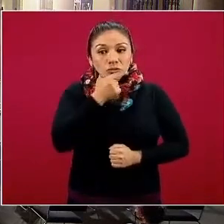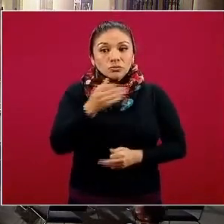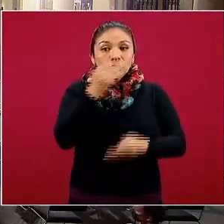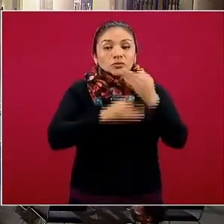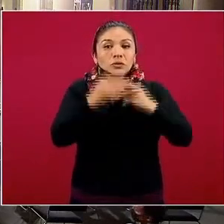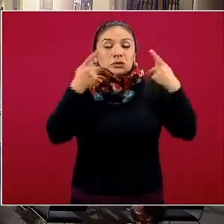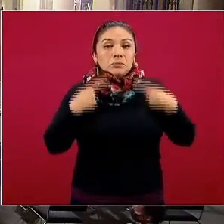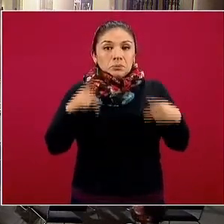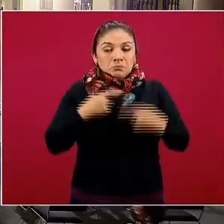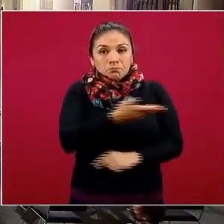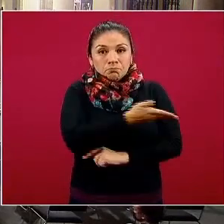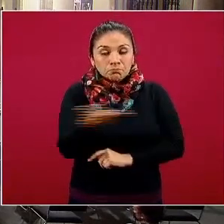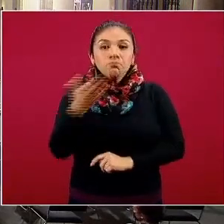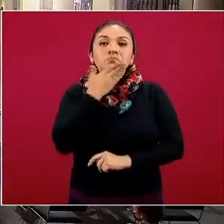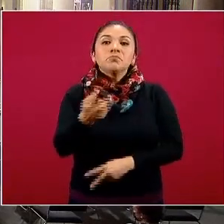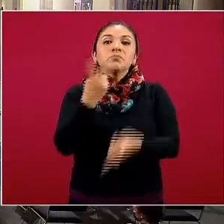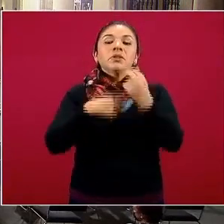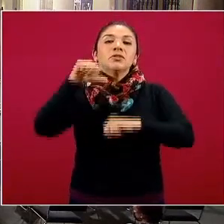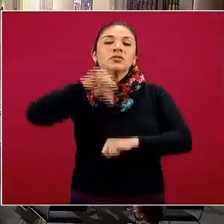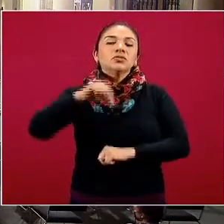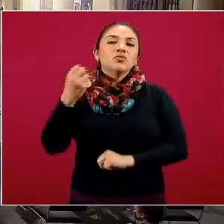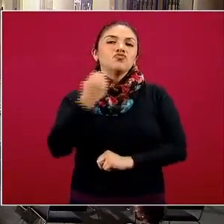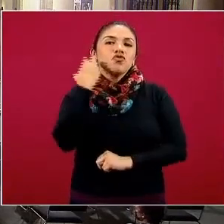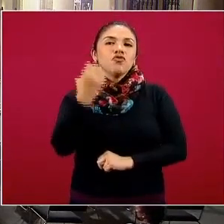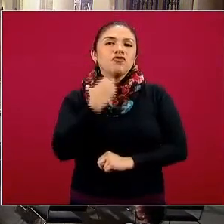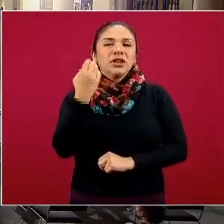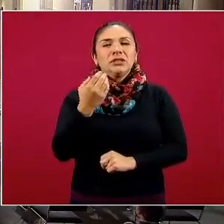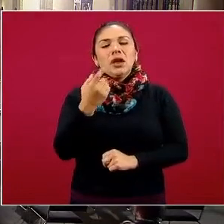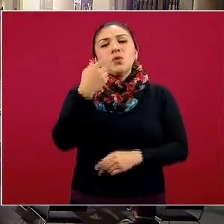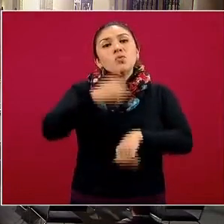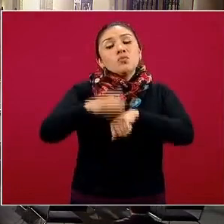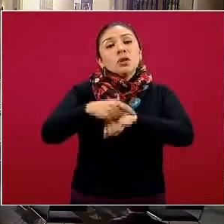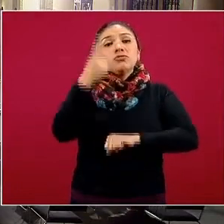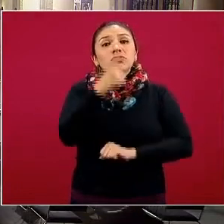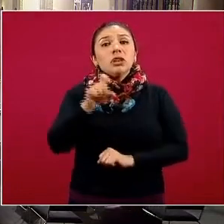a todos y todas. Bienvenidos a esta conferencia vespertina número